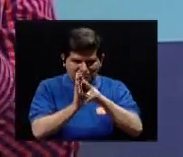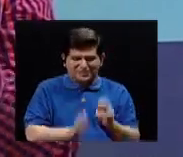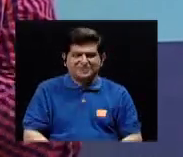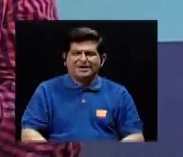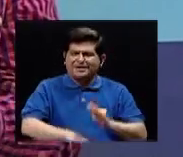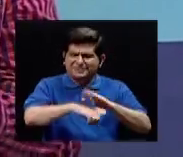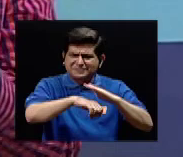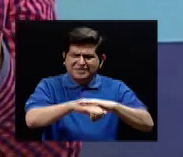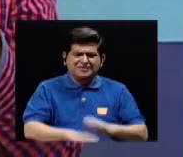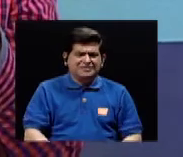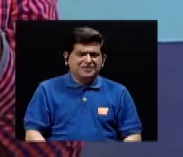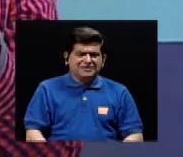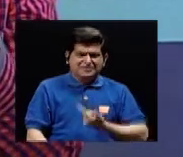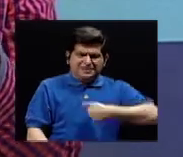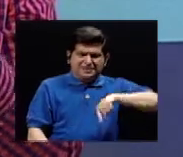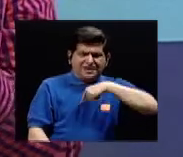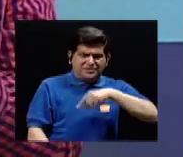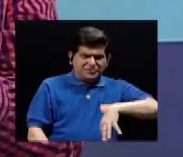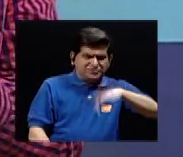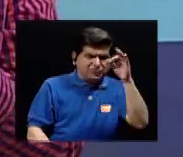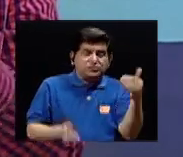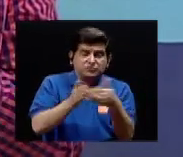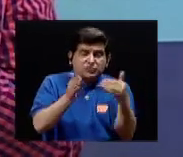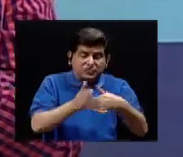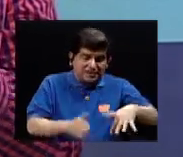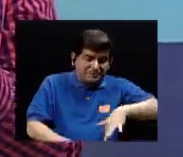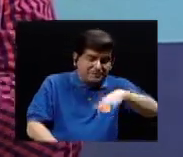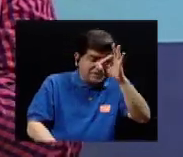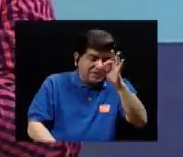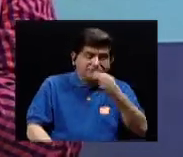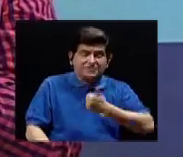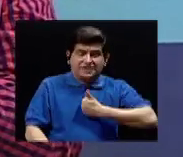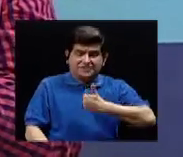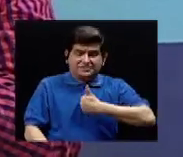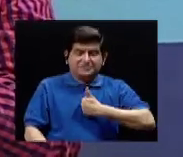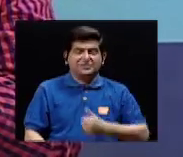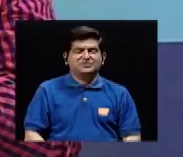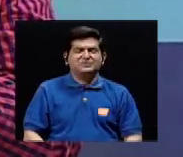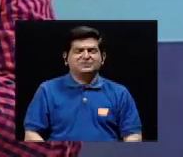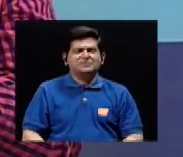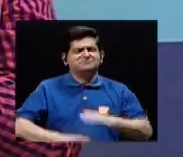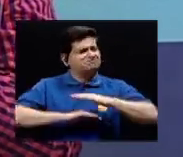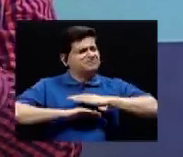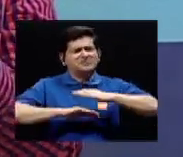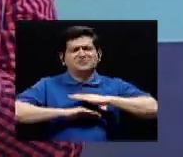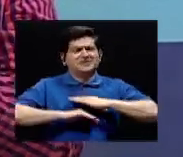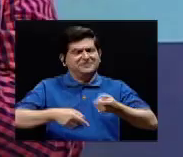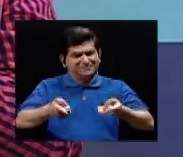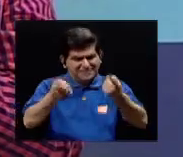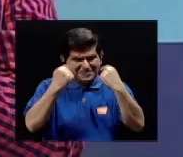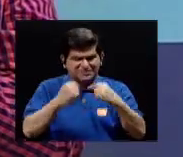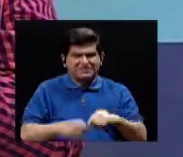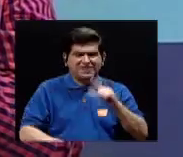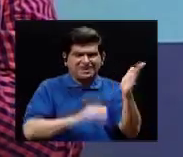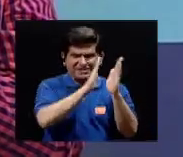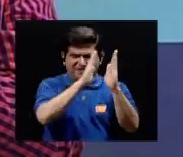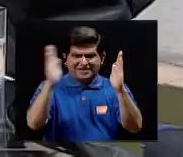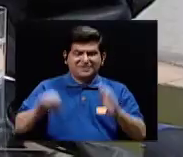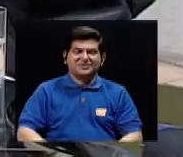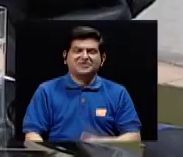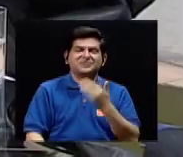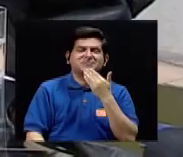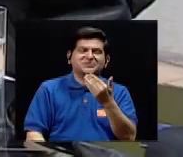permite descubrirnos y redescubrirnos, de manera que de verdad muy, muy complacidos de haberlos tenido el lunes de